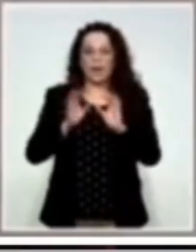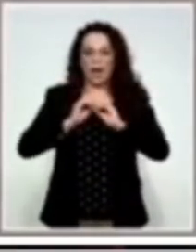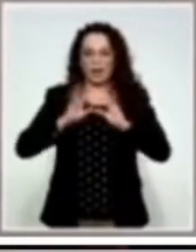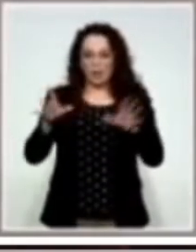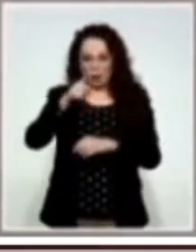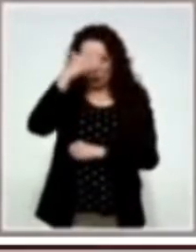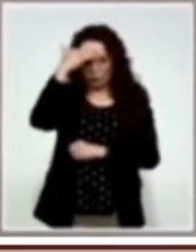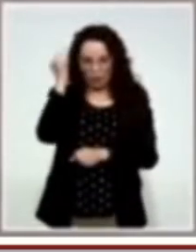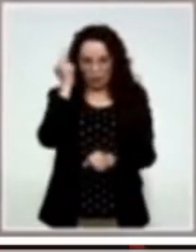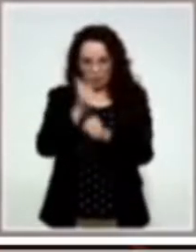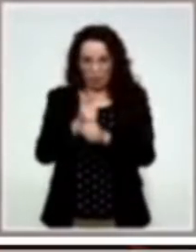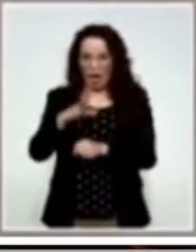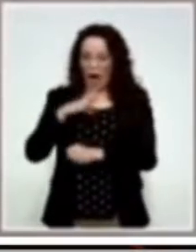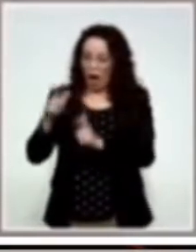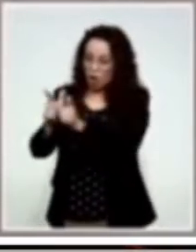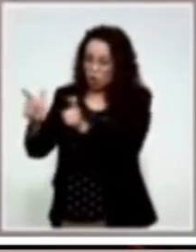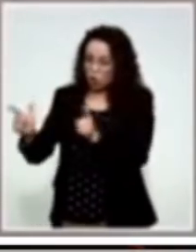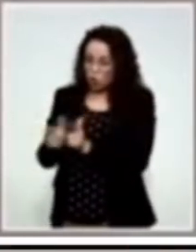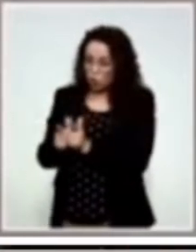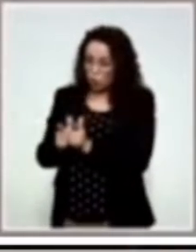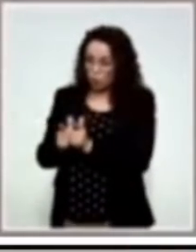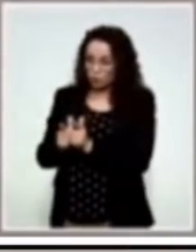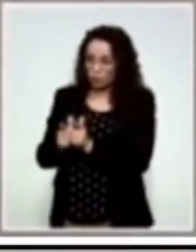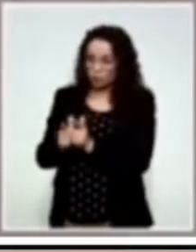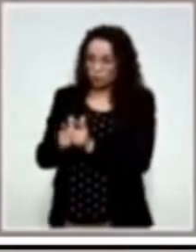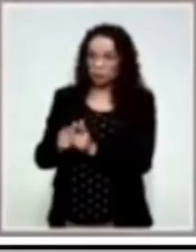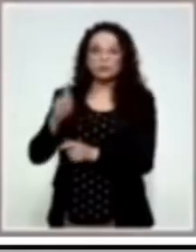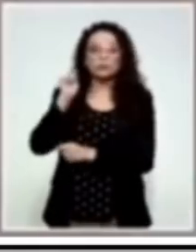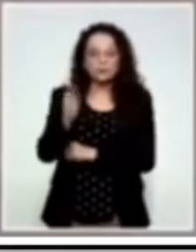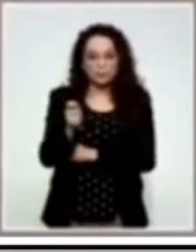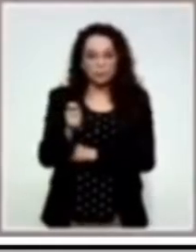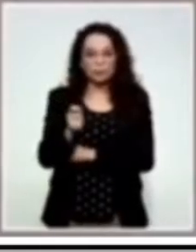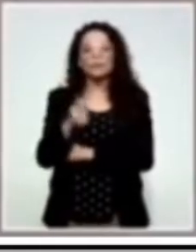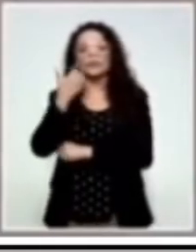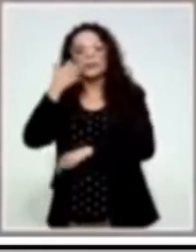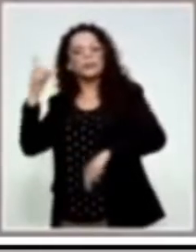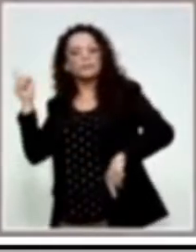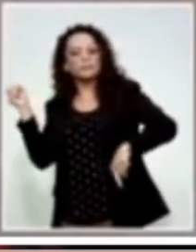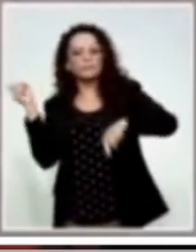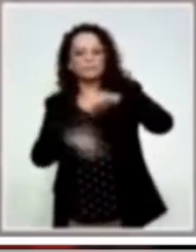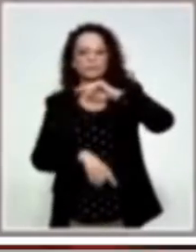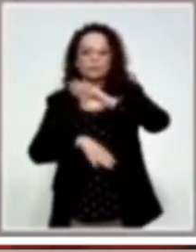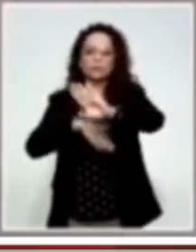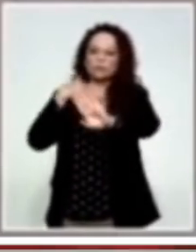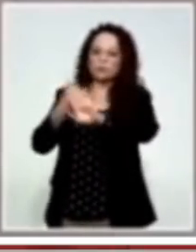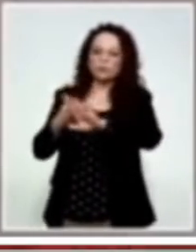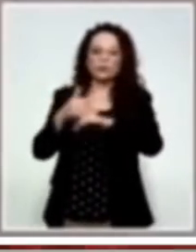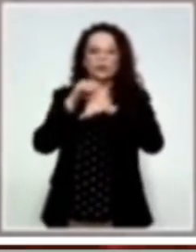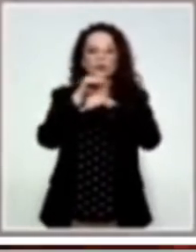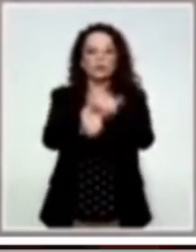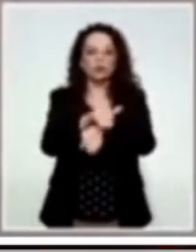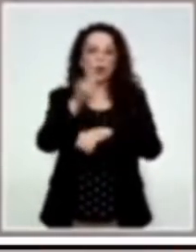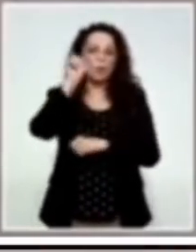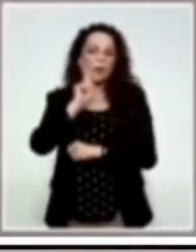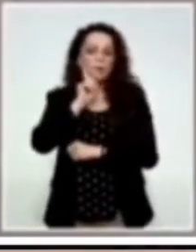grupos poderosos en contra de los derechos reproductivos de las mujeres, en contra de su derecho para poder